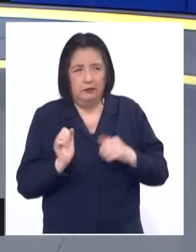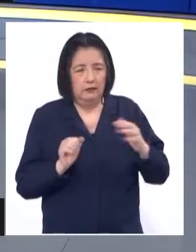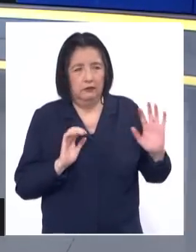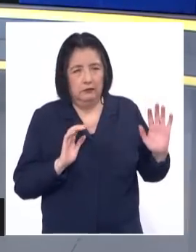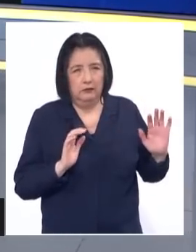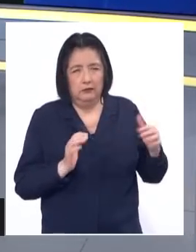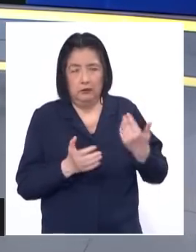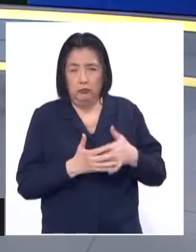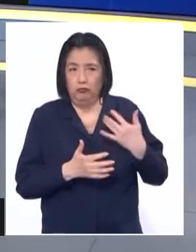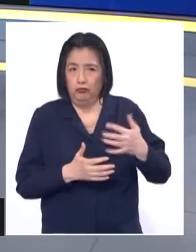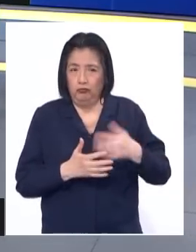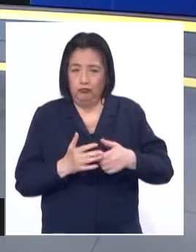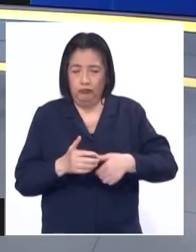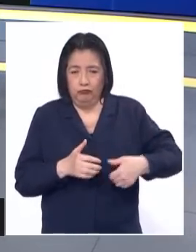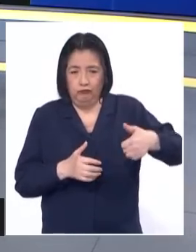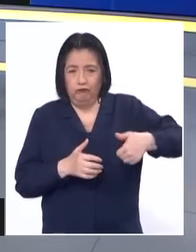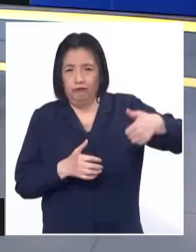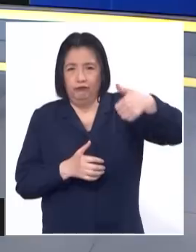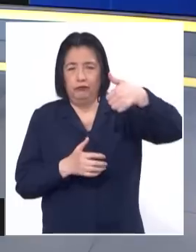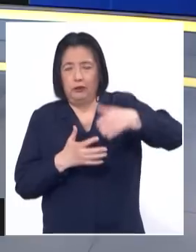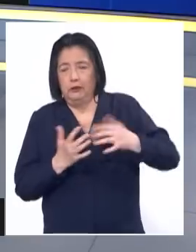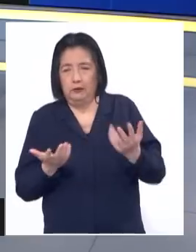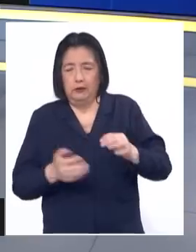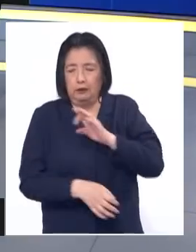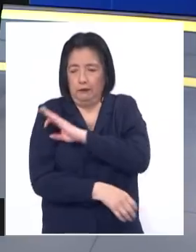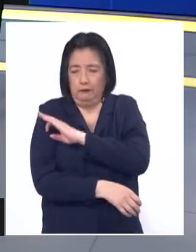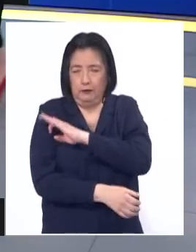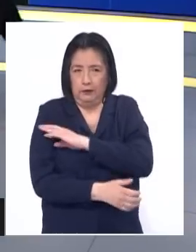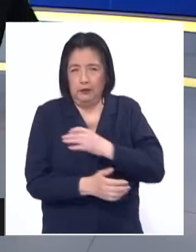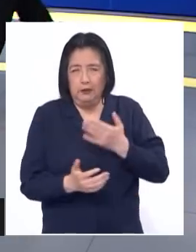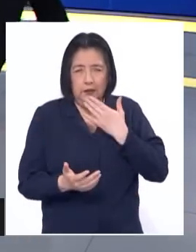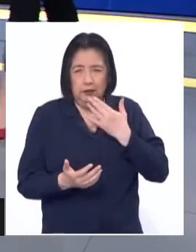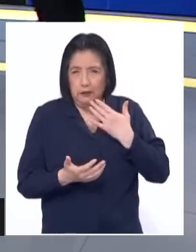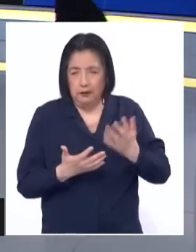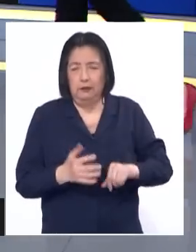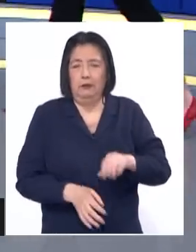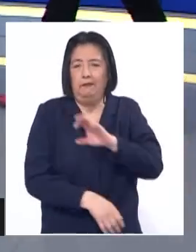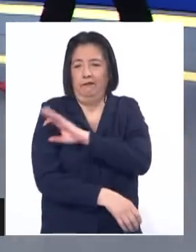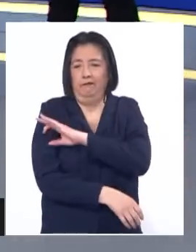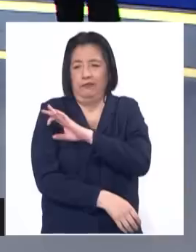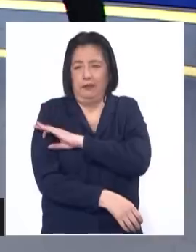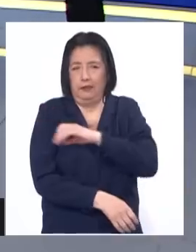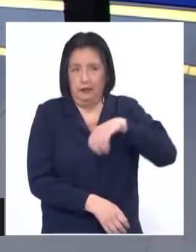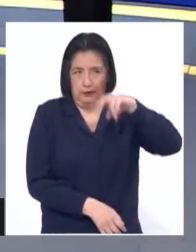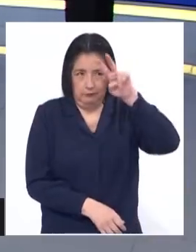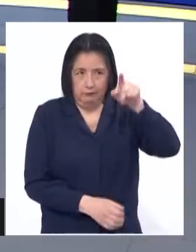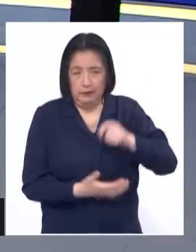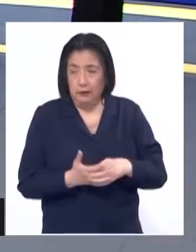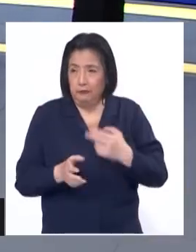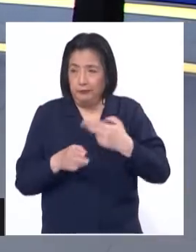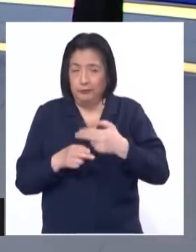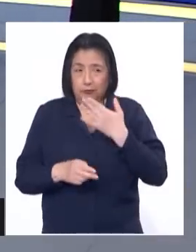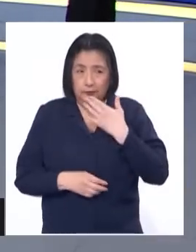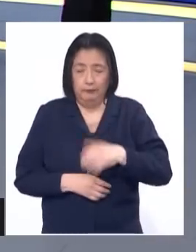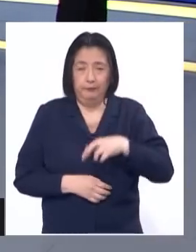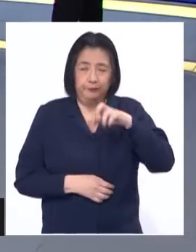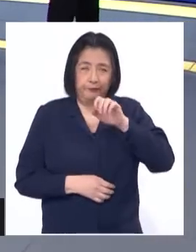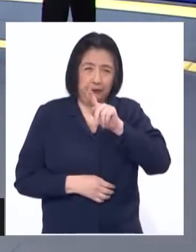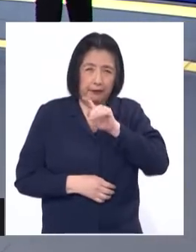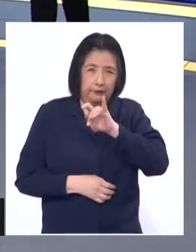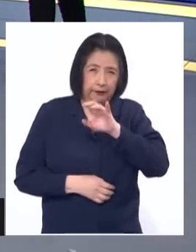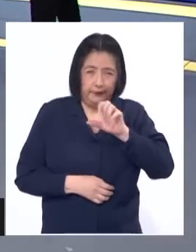hasta las más altas esferas del Ministerio Público, concretamente con la fiscal de la Nación. Estamos hablando de